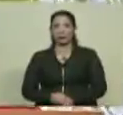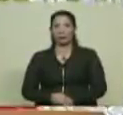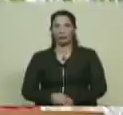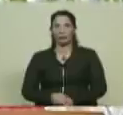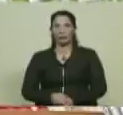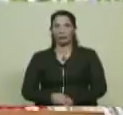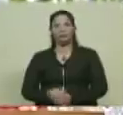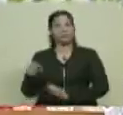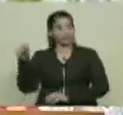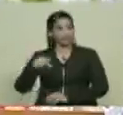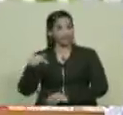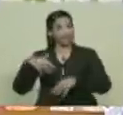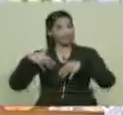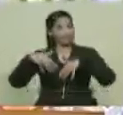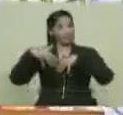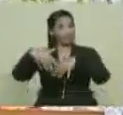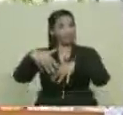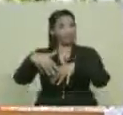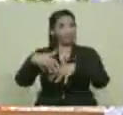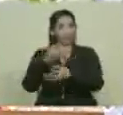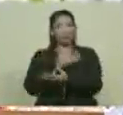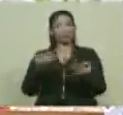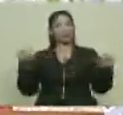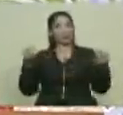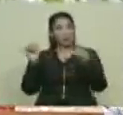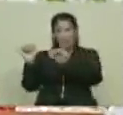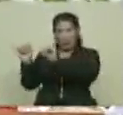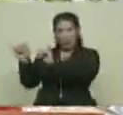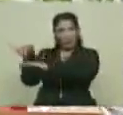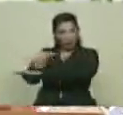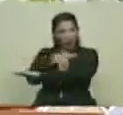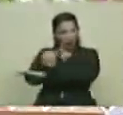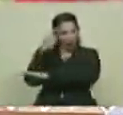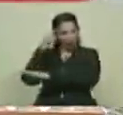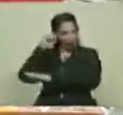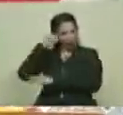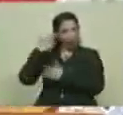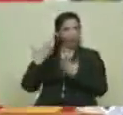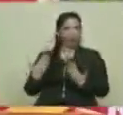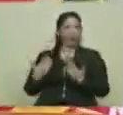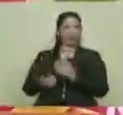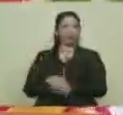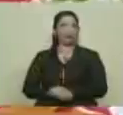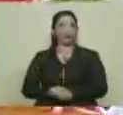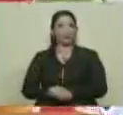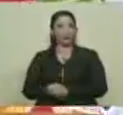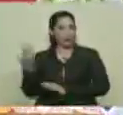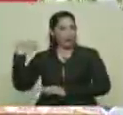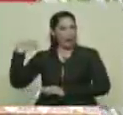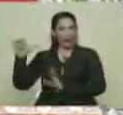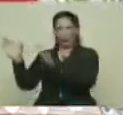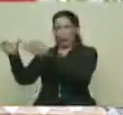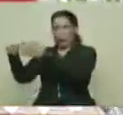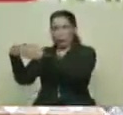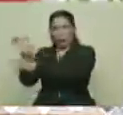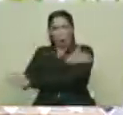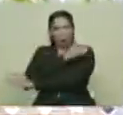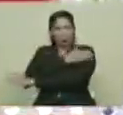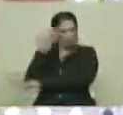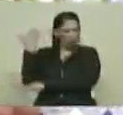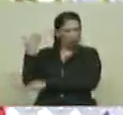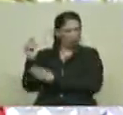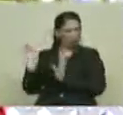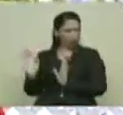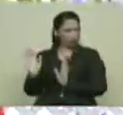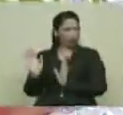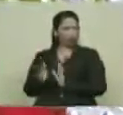Por aquí pasamos, correcto, por esta misma calle. Aquí como que habían unos escuálidos antes por aquí. Ajá, por